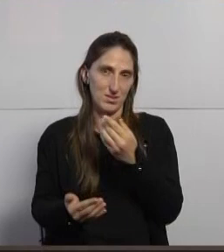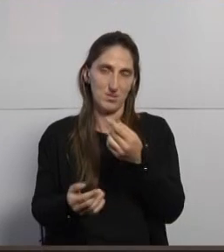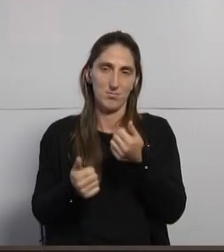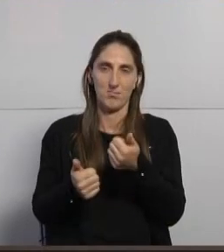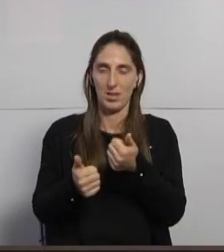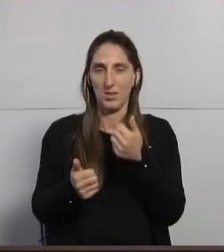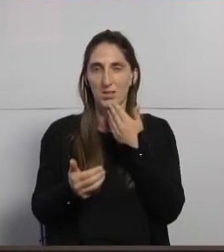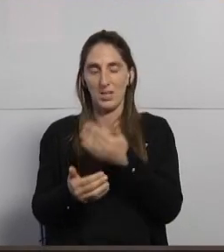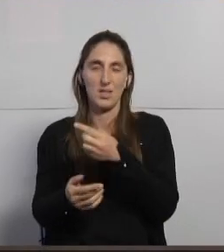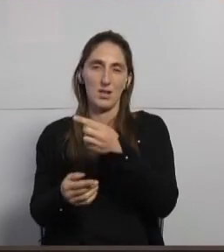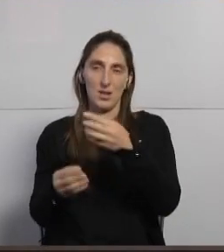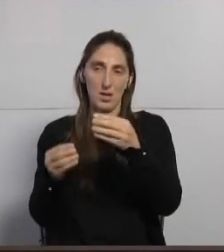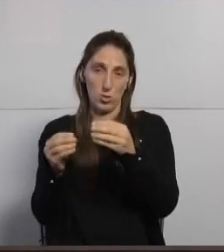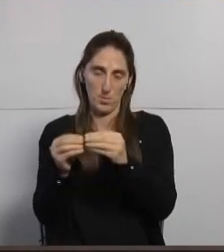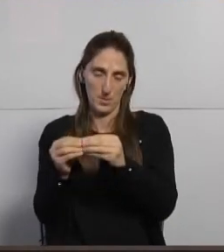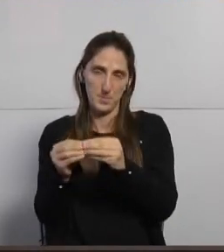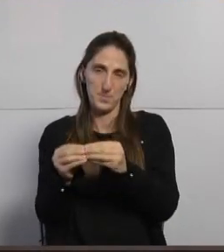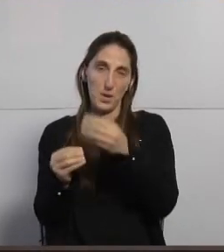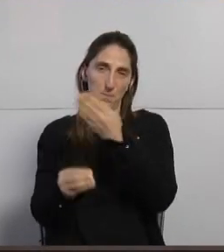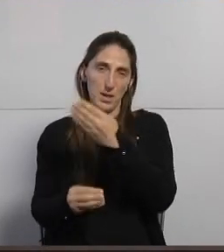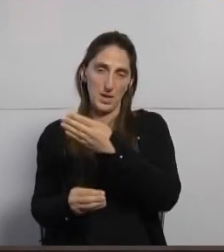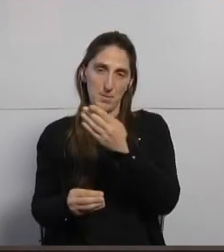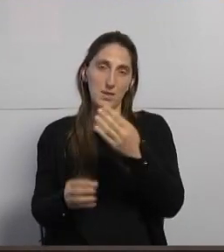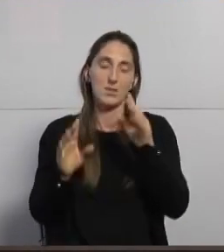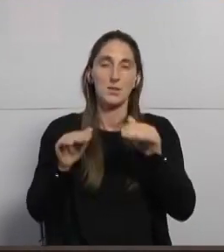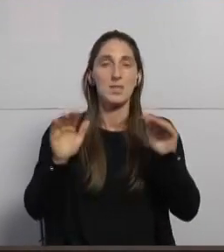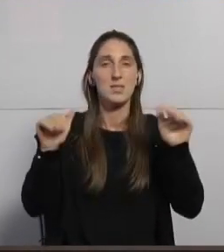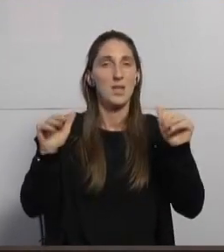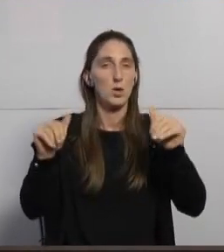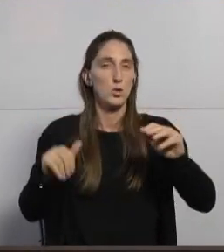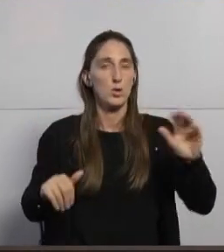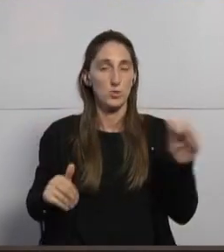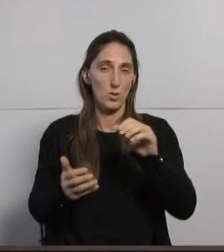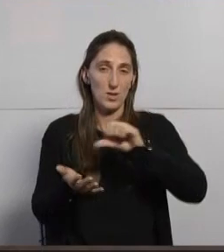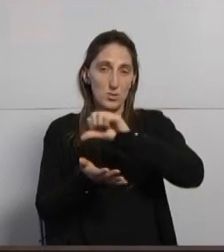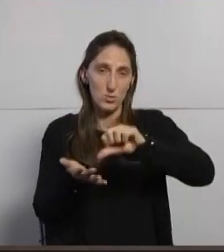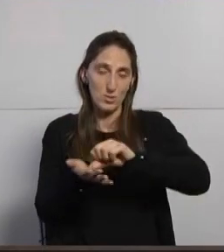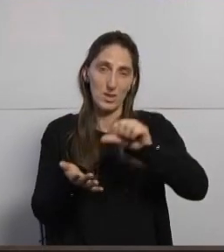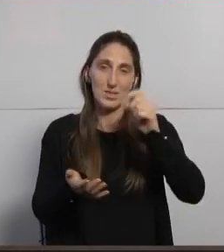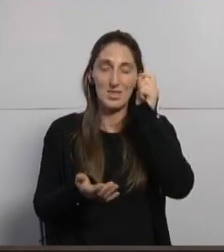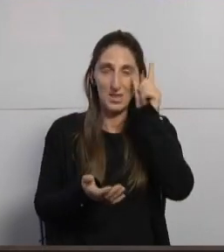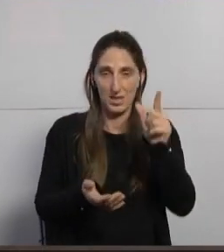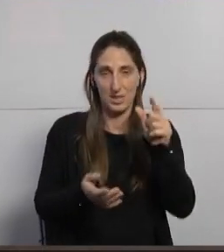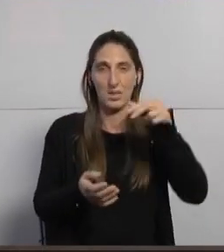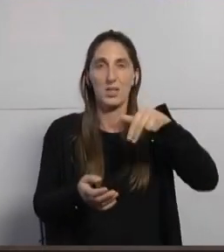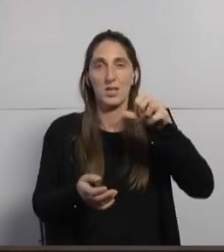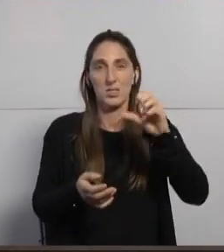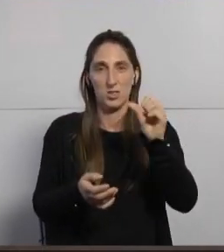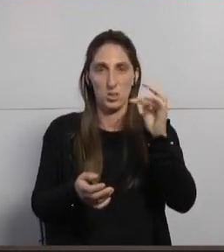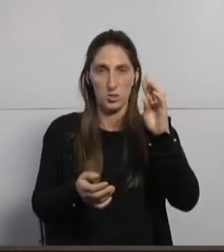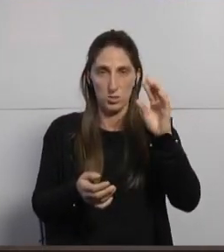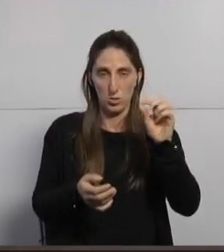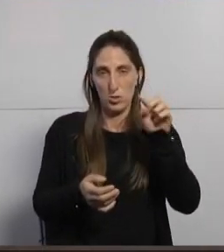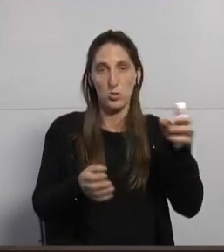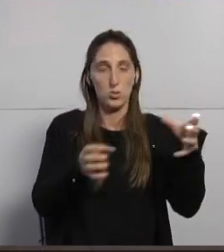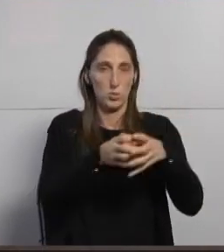Gracias por tu presentación. Antes que nada, un saludo y también reconocimiento a toda la División de Ciudades Inteligentes, a Néstor, su equipo, por sostener este